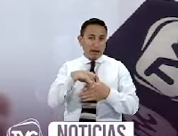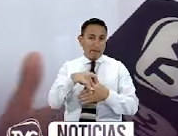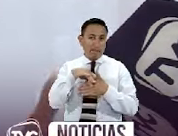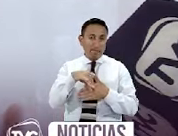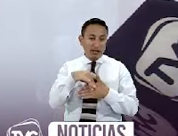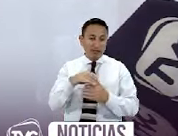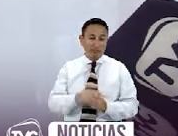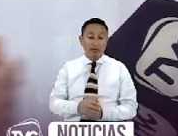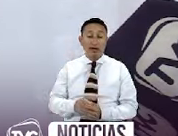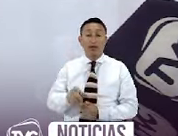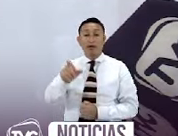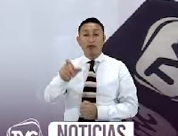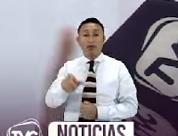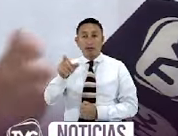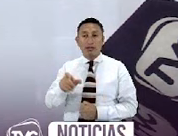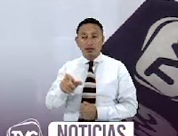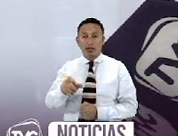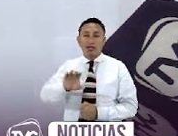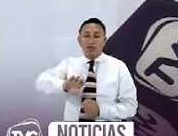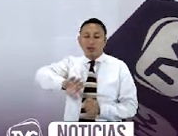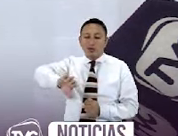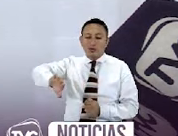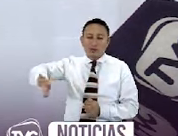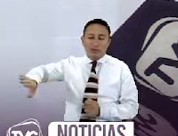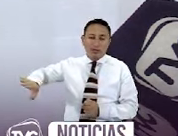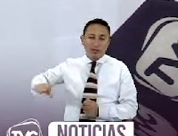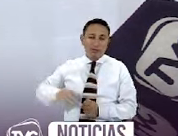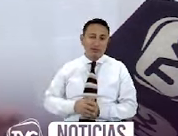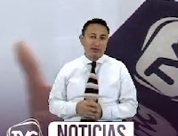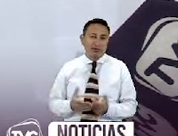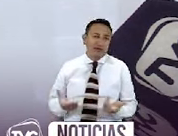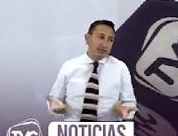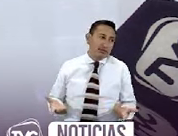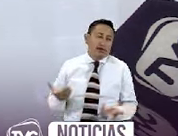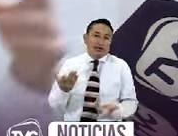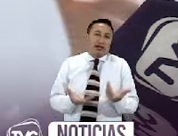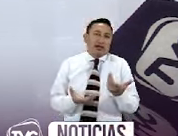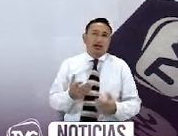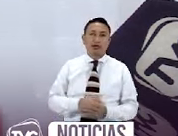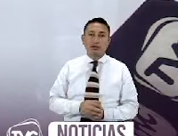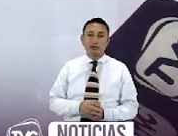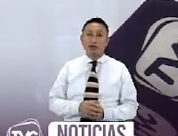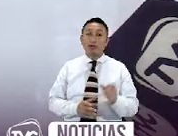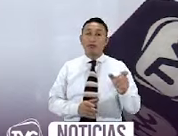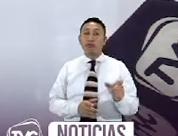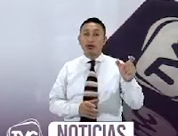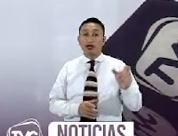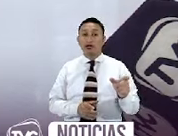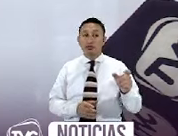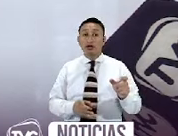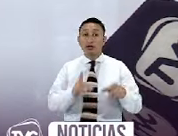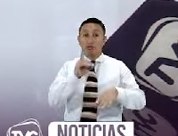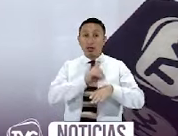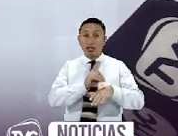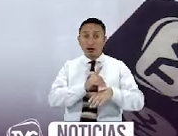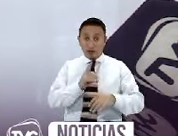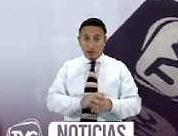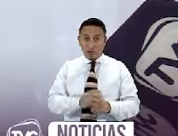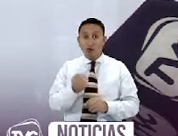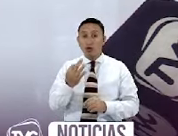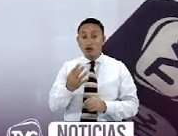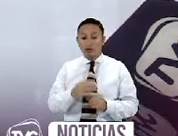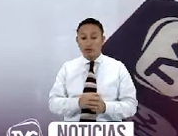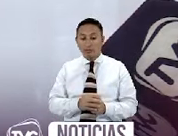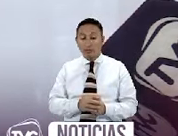pacientes atendidos por una sola enfermera, tal vez más pacientes atendidos por un médico, pero entonces la calidad